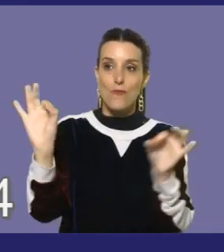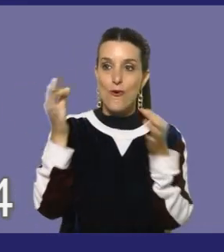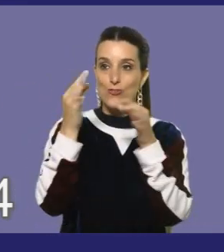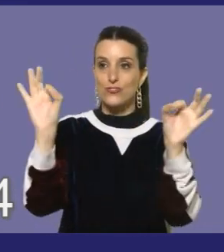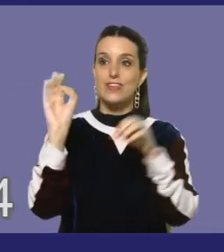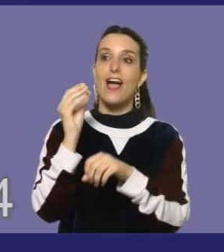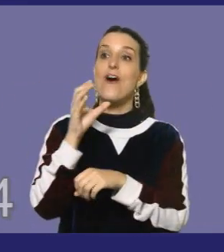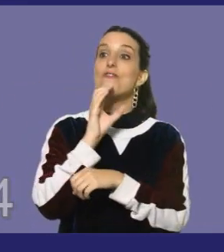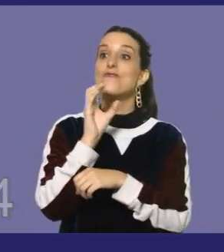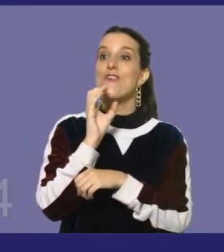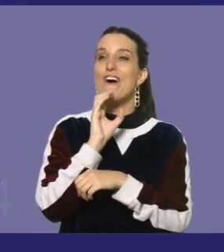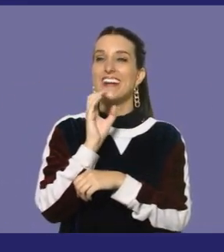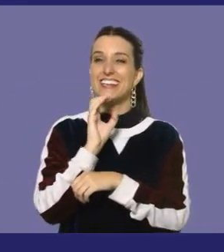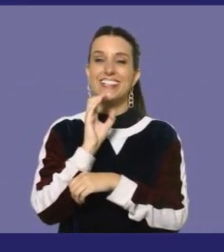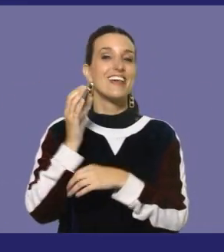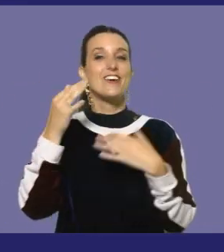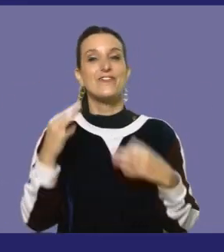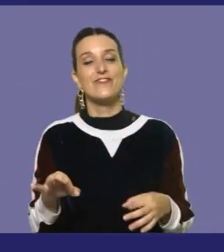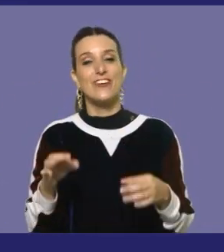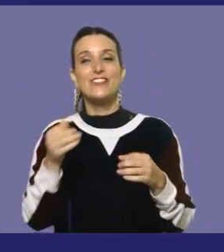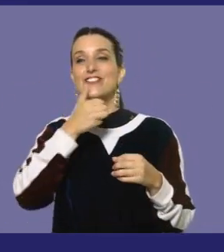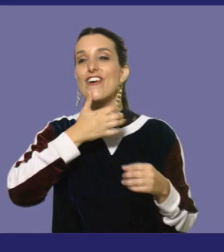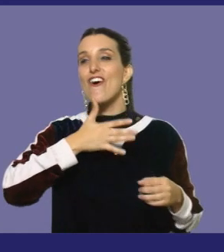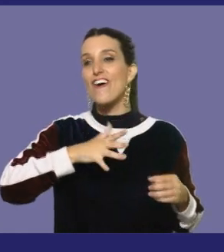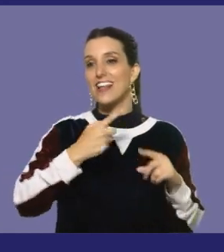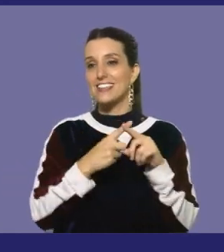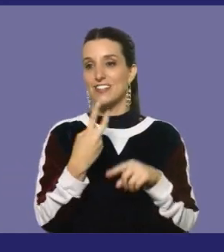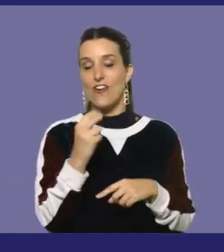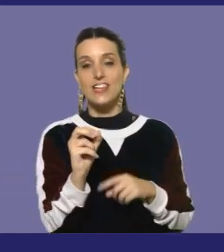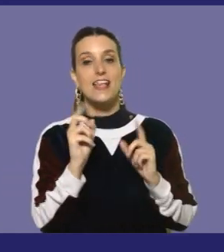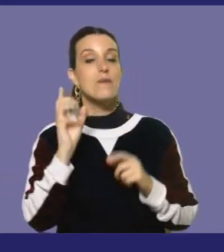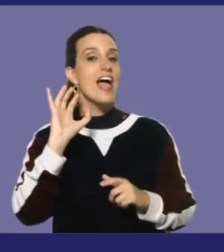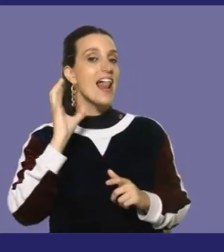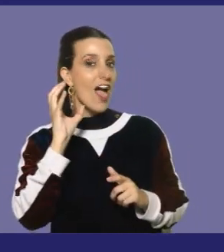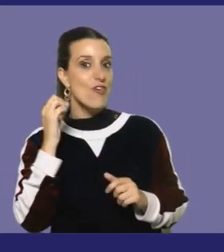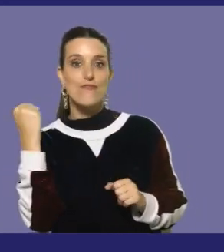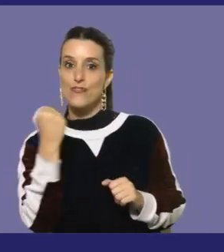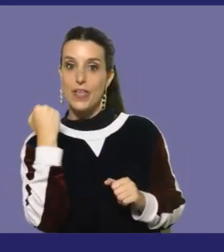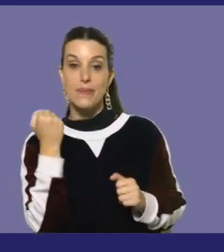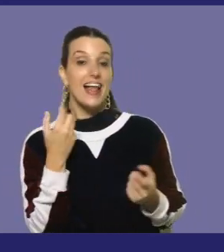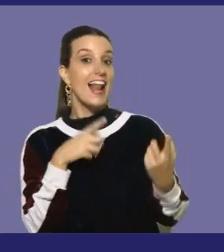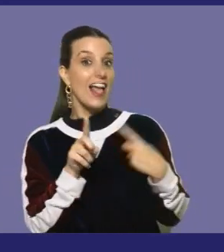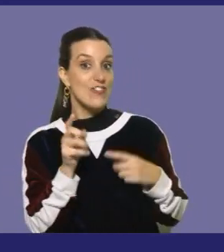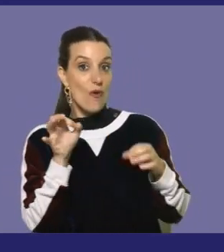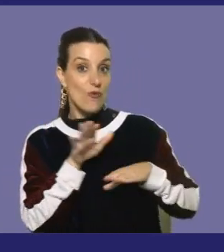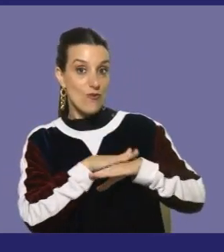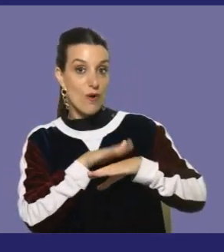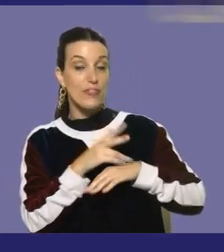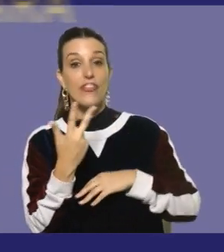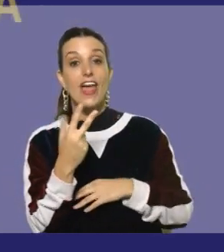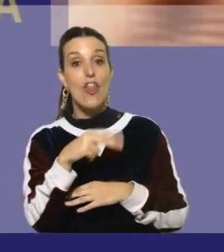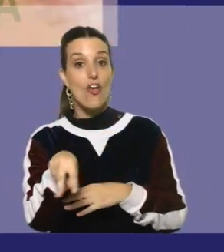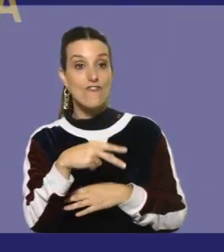humor, todo eso transversaliza la historia del siglo XX y la radio es protagonista. Entonces, en esa instancia del 3 de